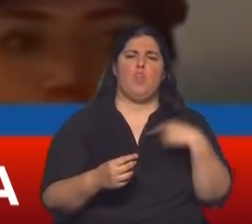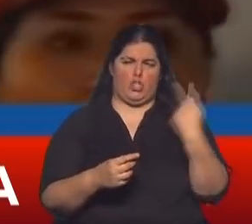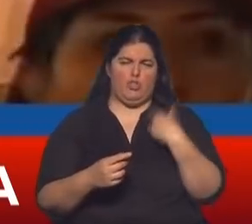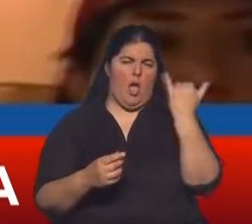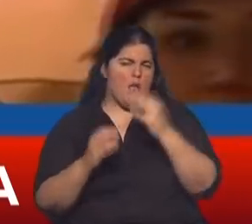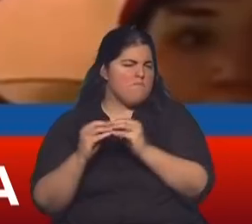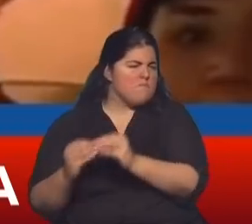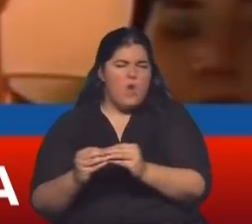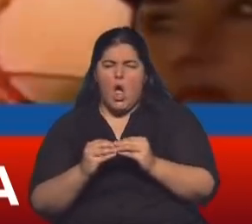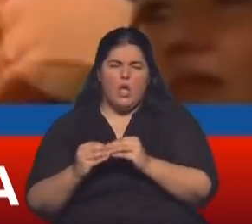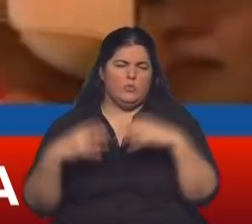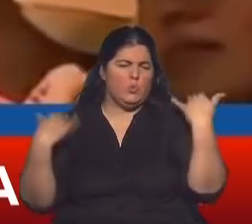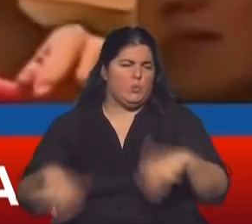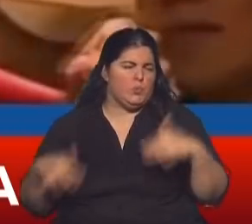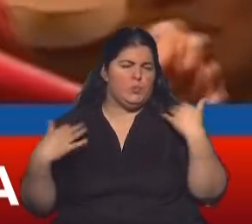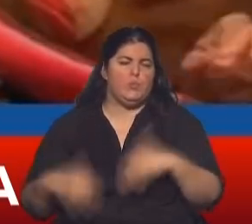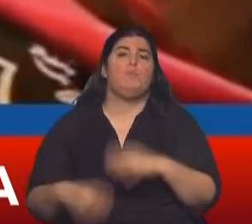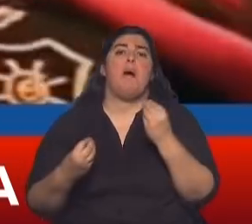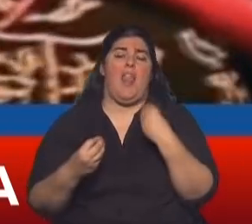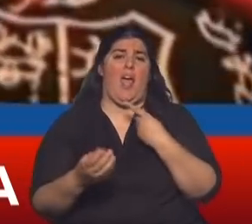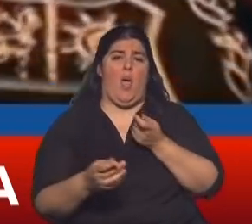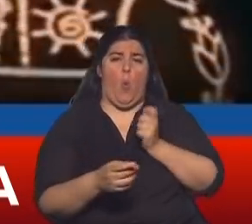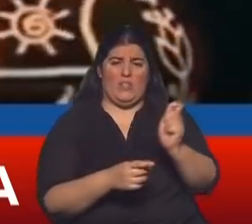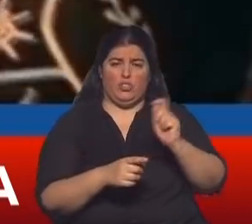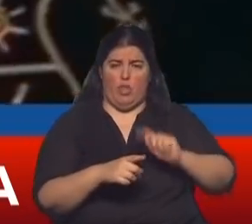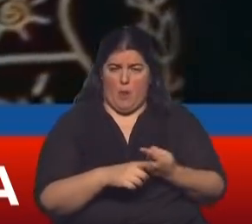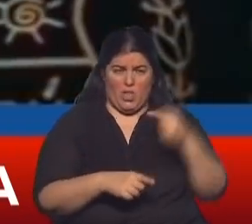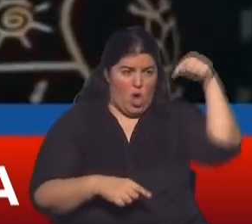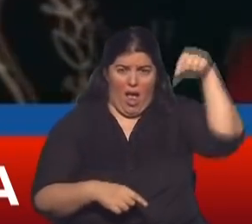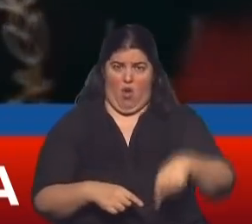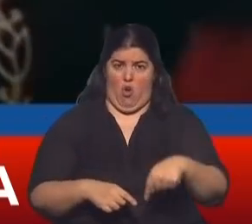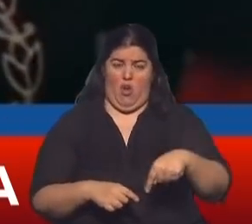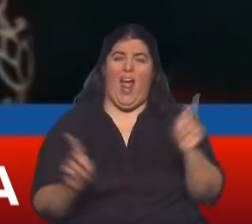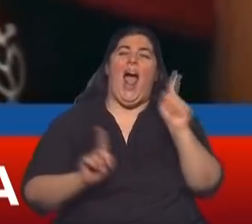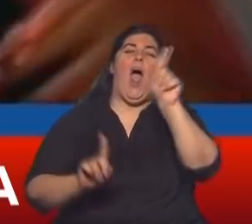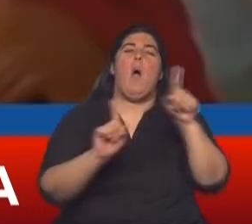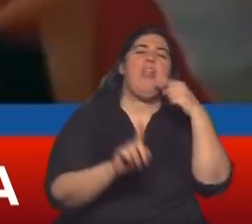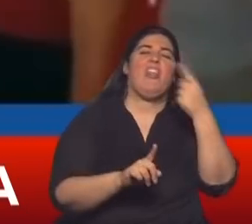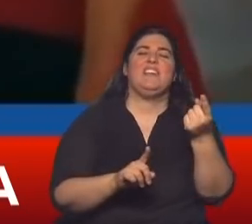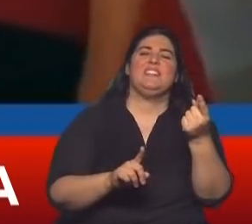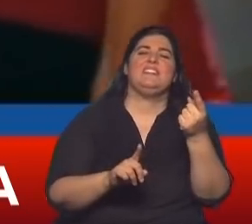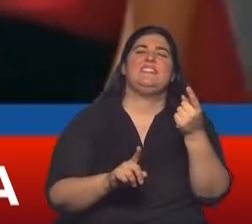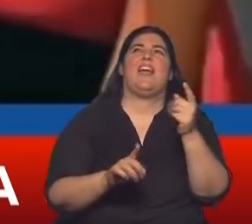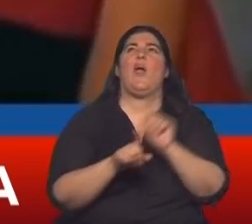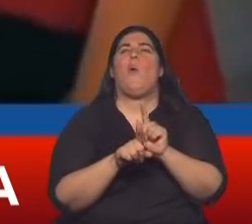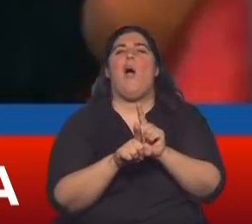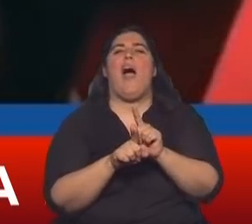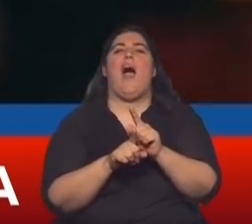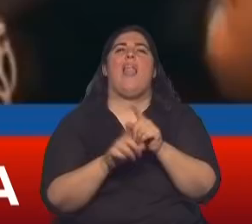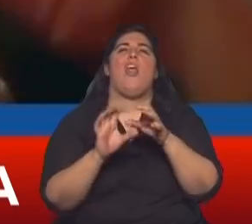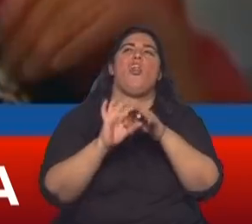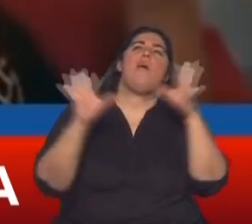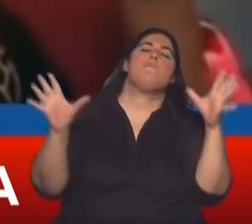de razones para que la vacancia sea hoy y no como dicen algunos ilustres